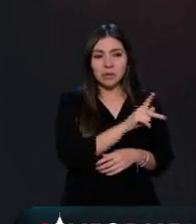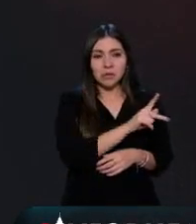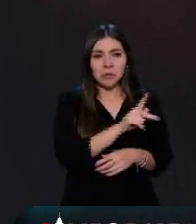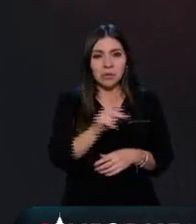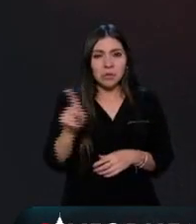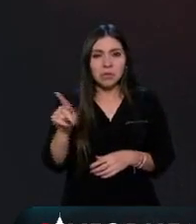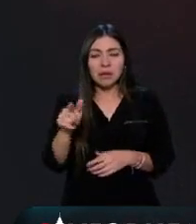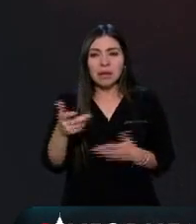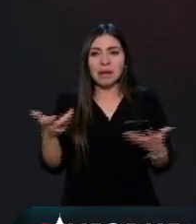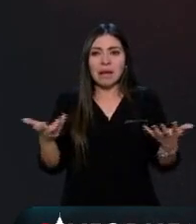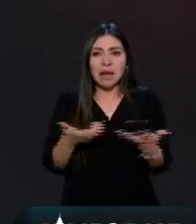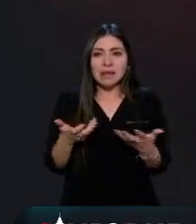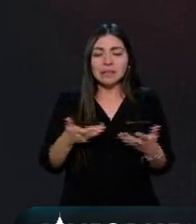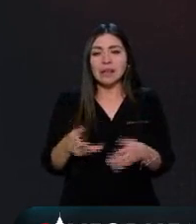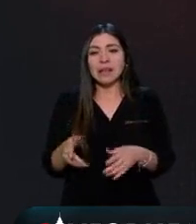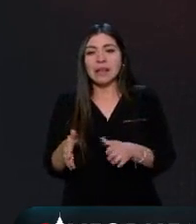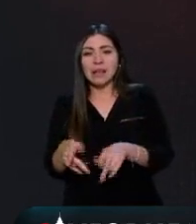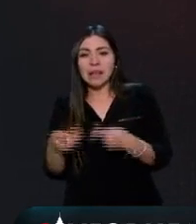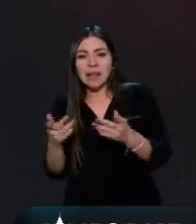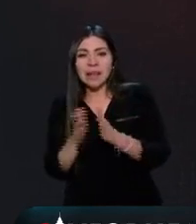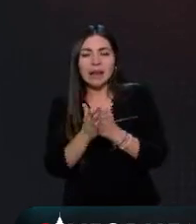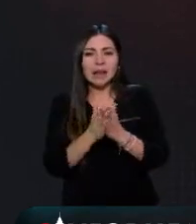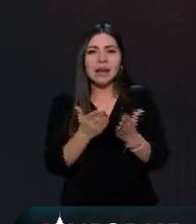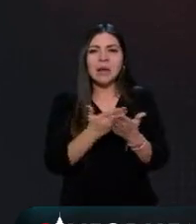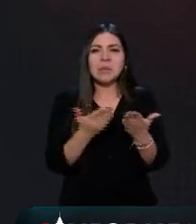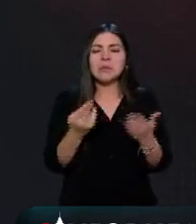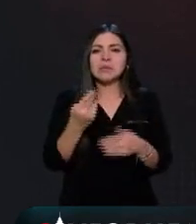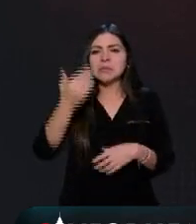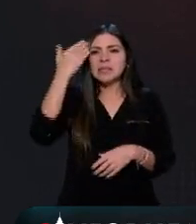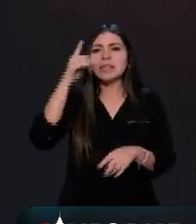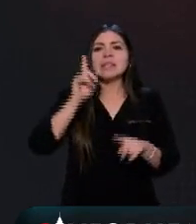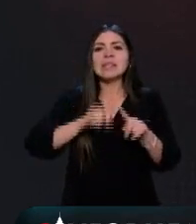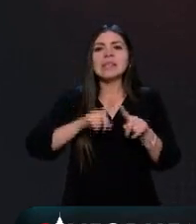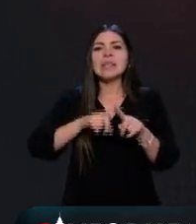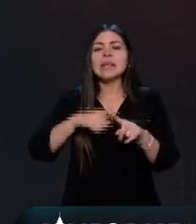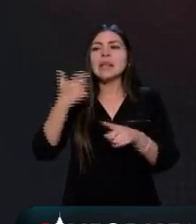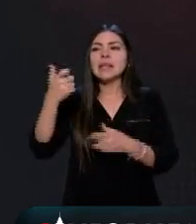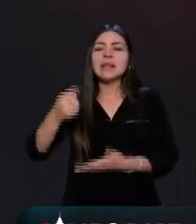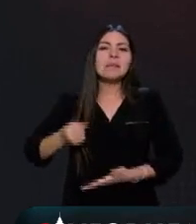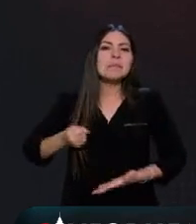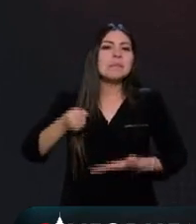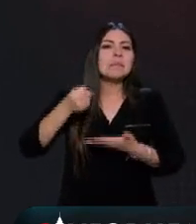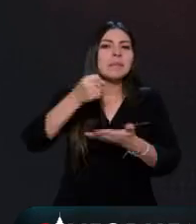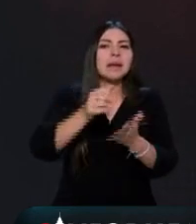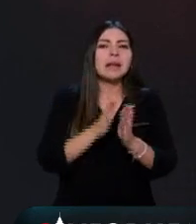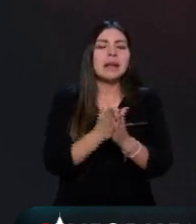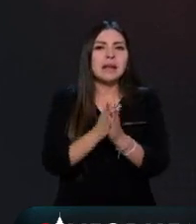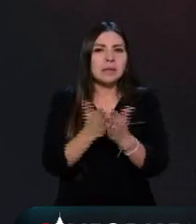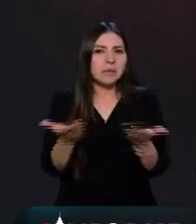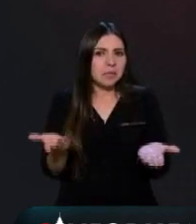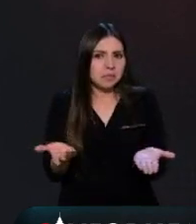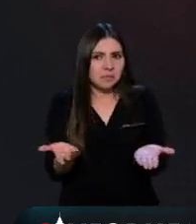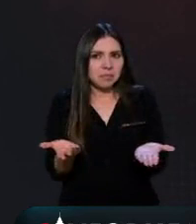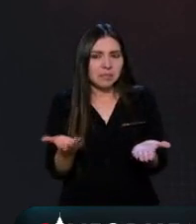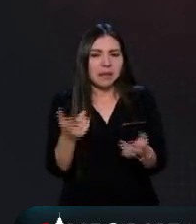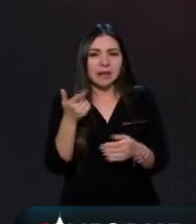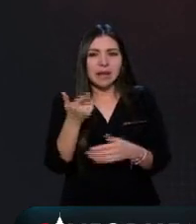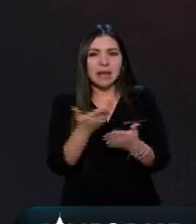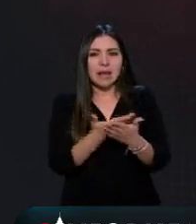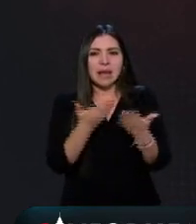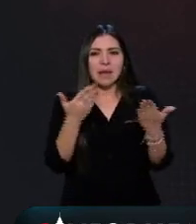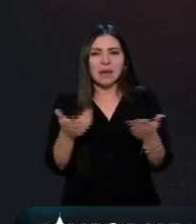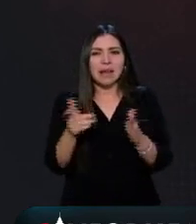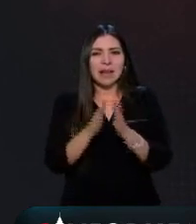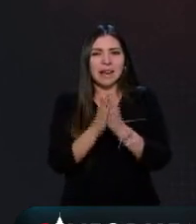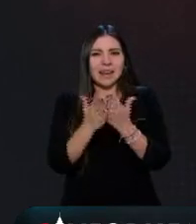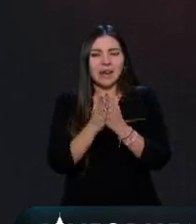tiro por la culata, porque ahora lo que queremos saber es quién dio el cash para el libro, quién lo patrocinó, por qué se está utilizando esta forma en la